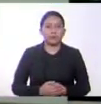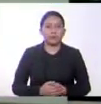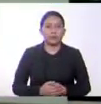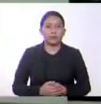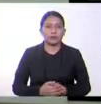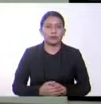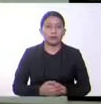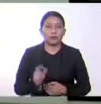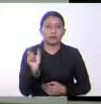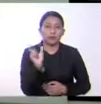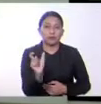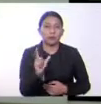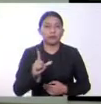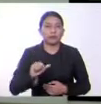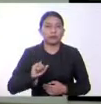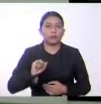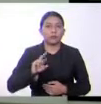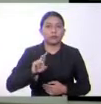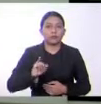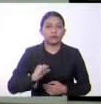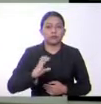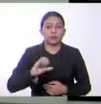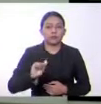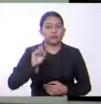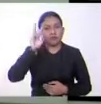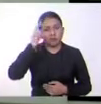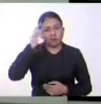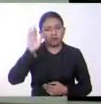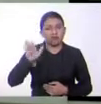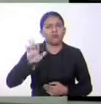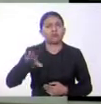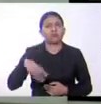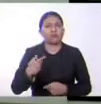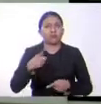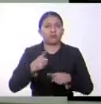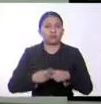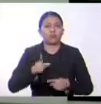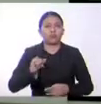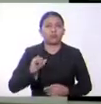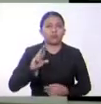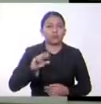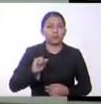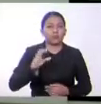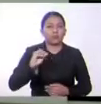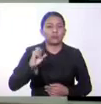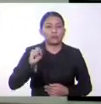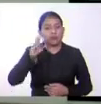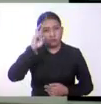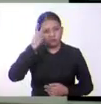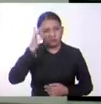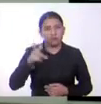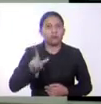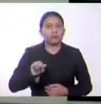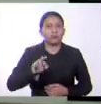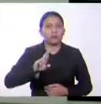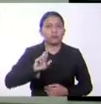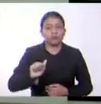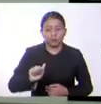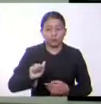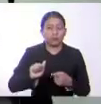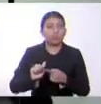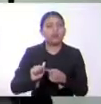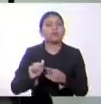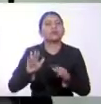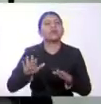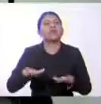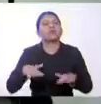La palabra lírica proviene del griego líricos, que hace referencia a la lira, que era un instrumento